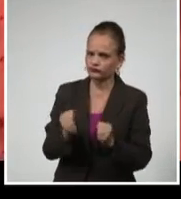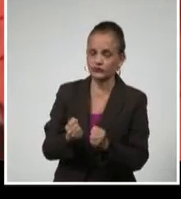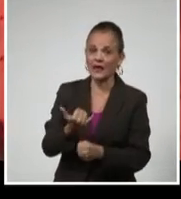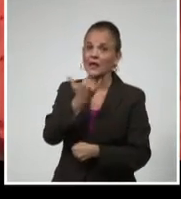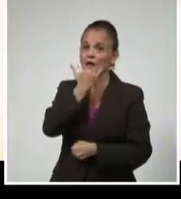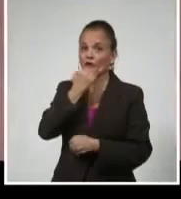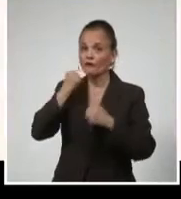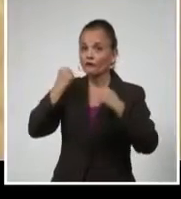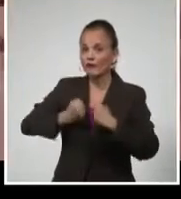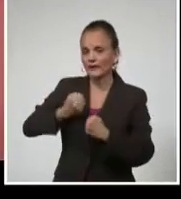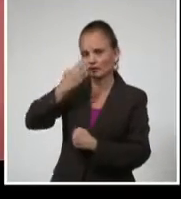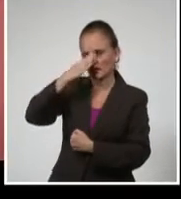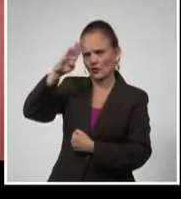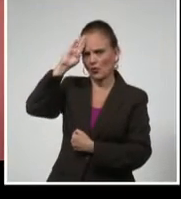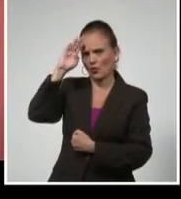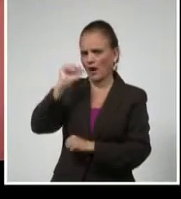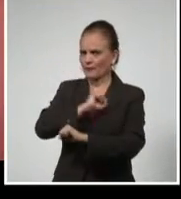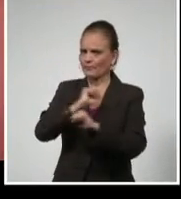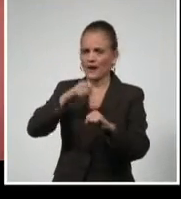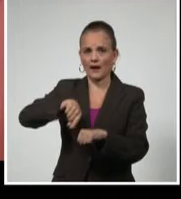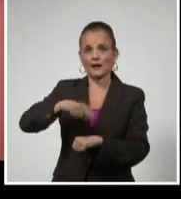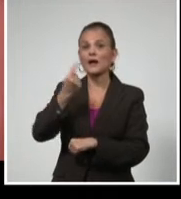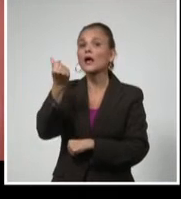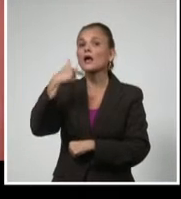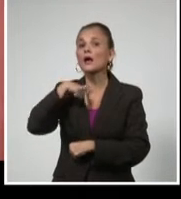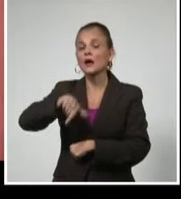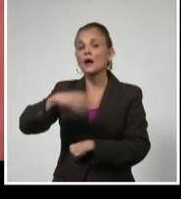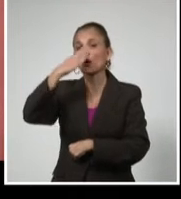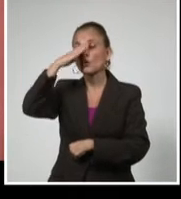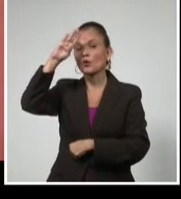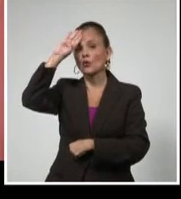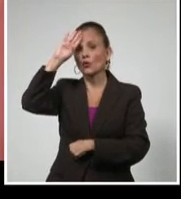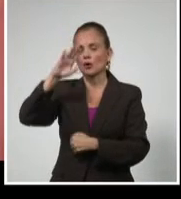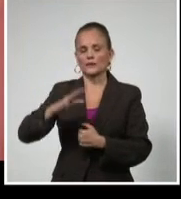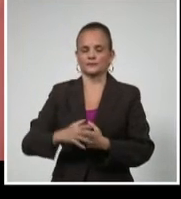cubana y hacerla colapsar. La ley Helms-Burton es